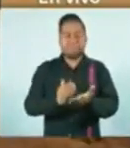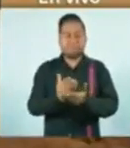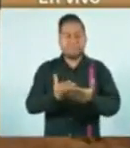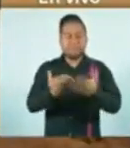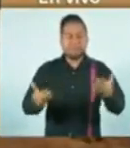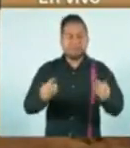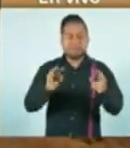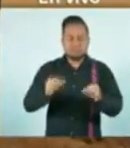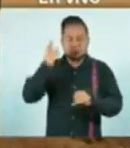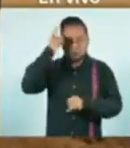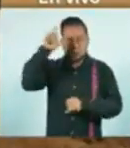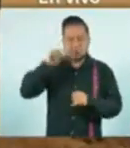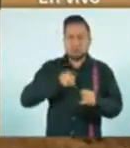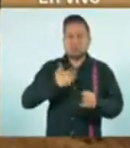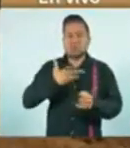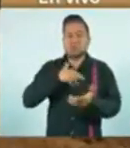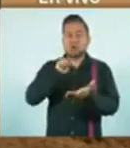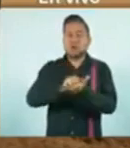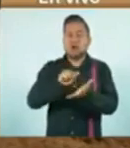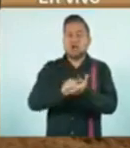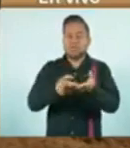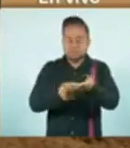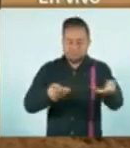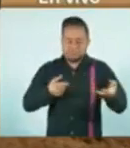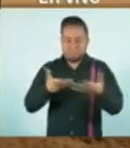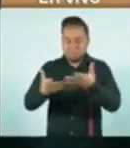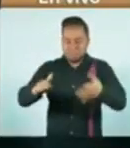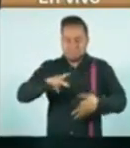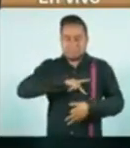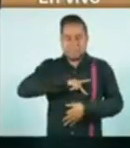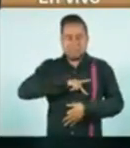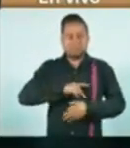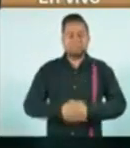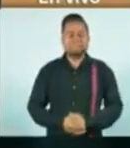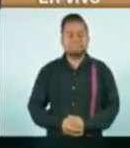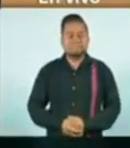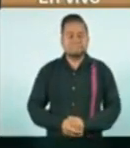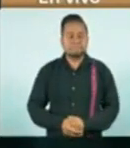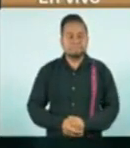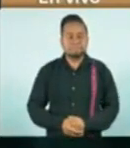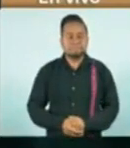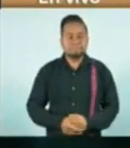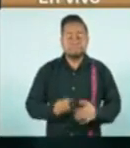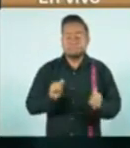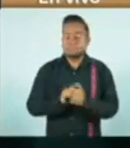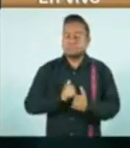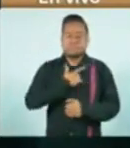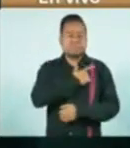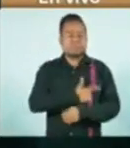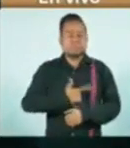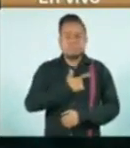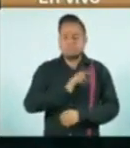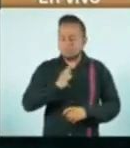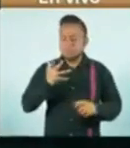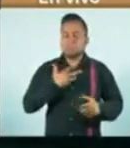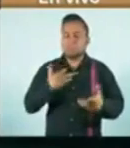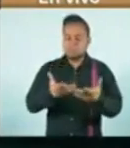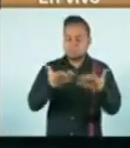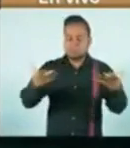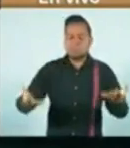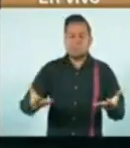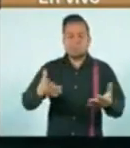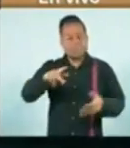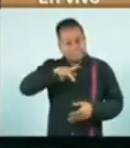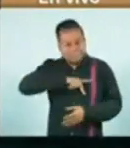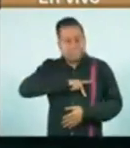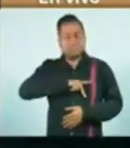ya somos dueños y somos propietarios de esta tierra. Un gran placer saber que ya voy a tener mi lote pues propio, ¿no? Para